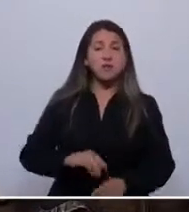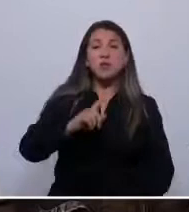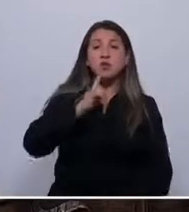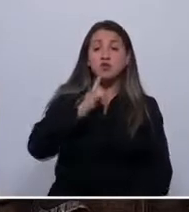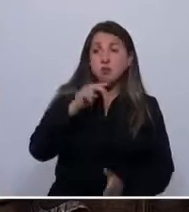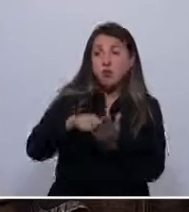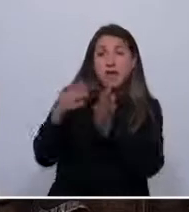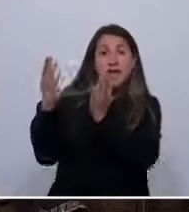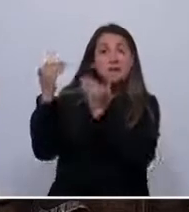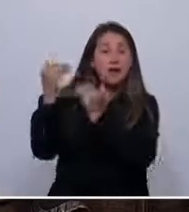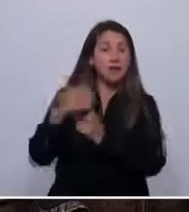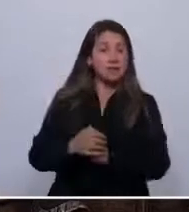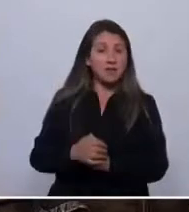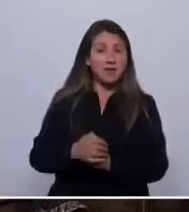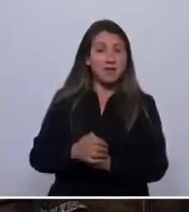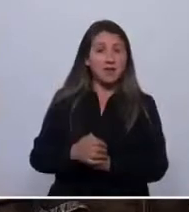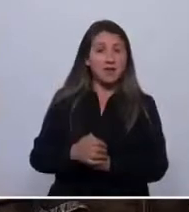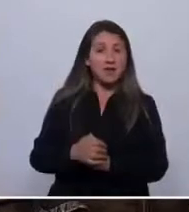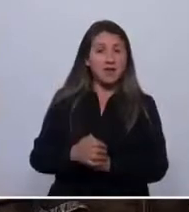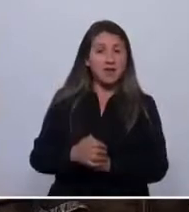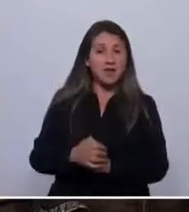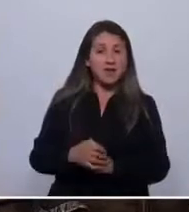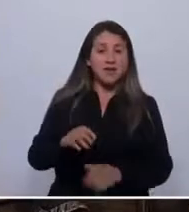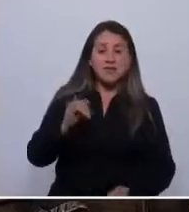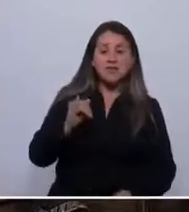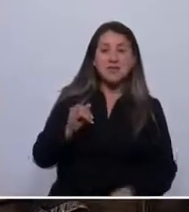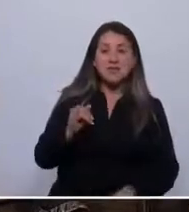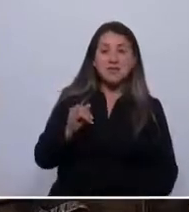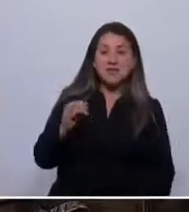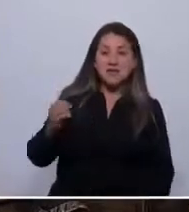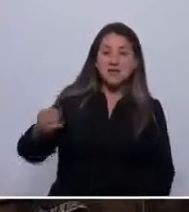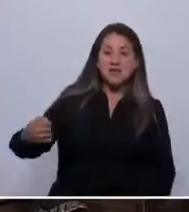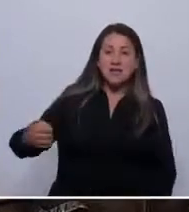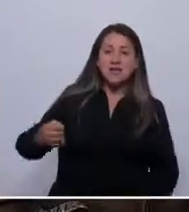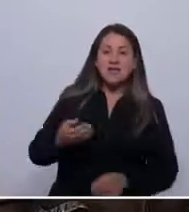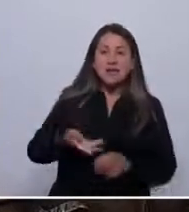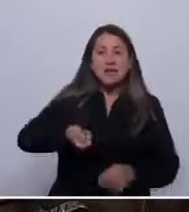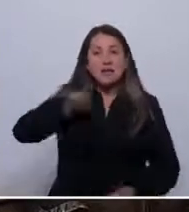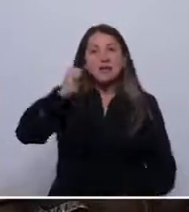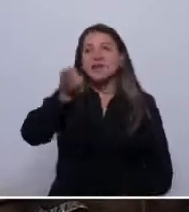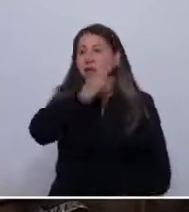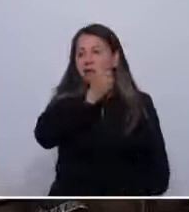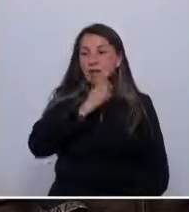esperanza y sororidad. Si nos mojábamos la carita con agüita, con laurel y bicarbonato.